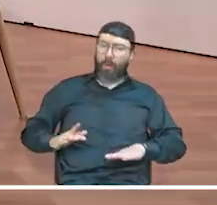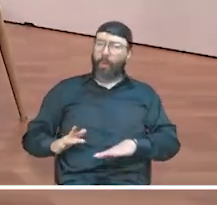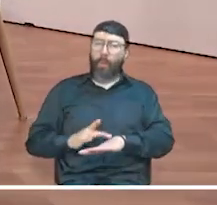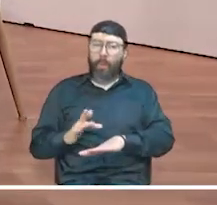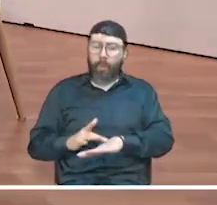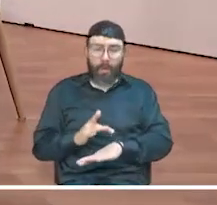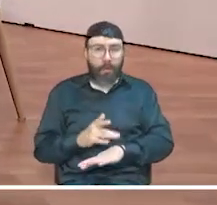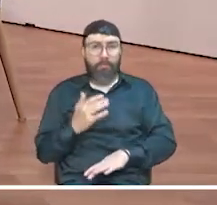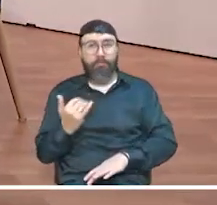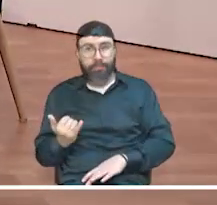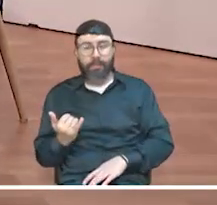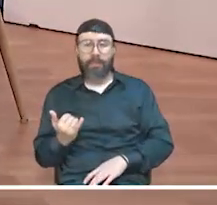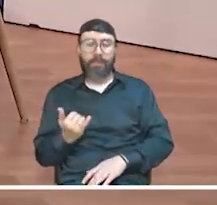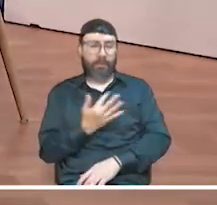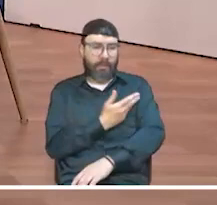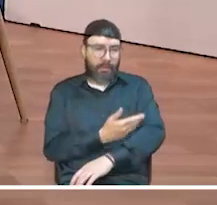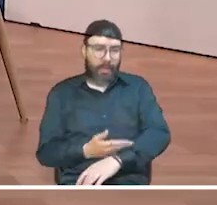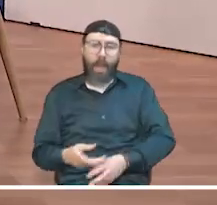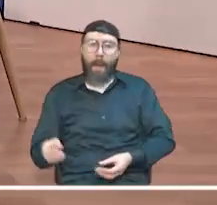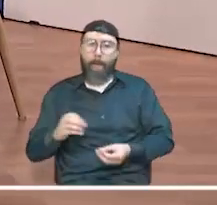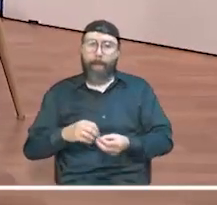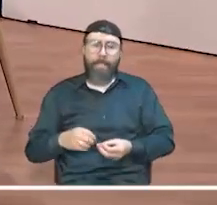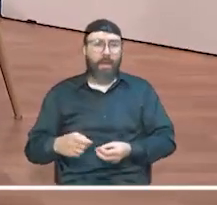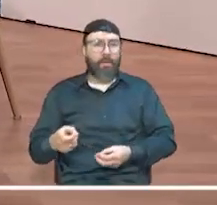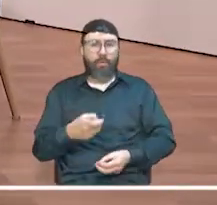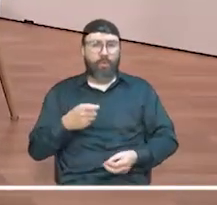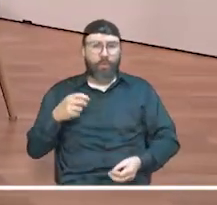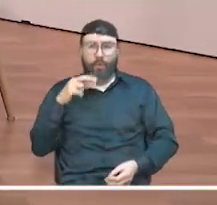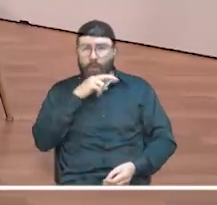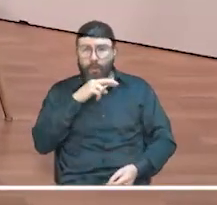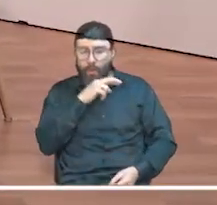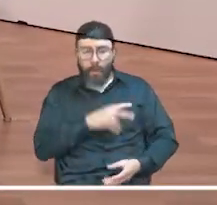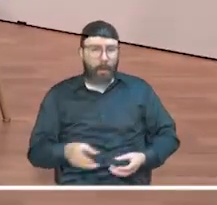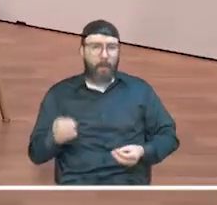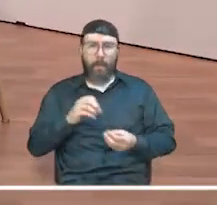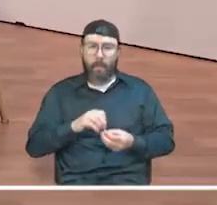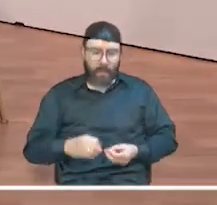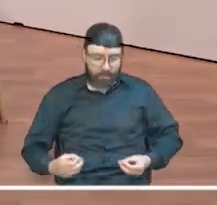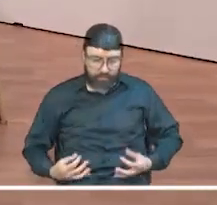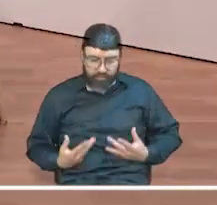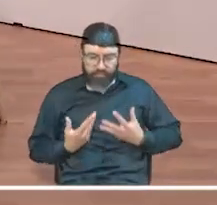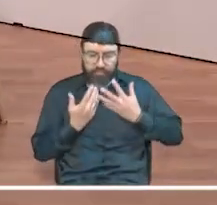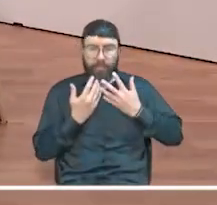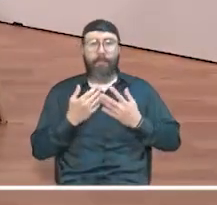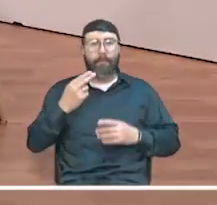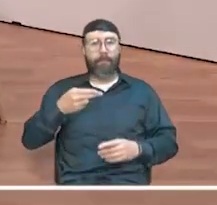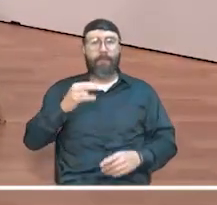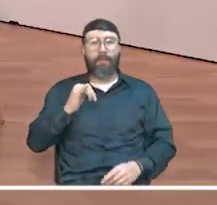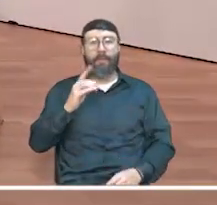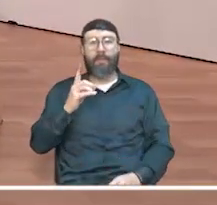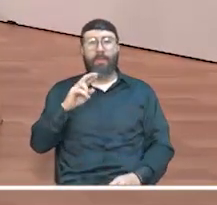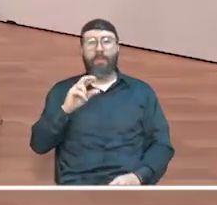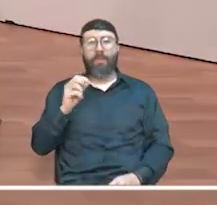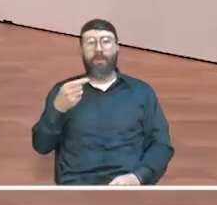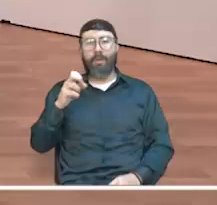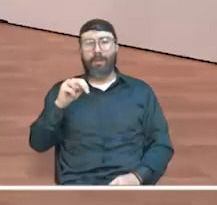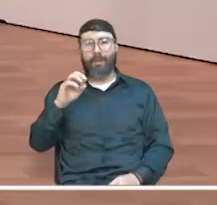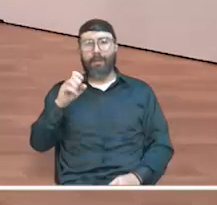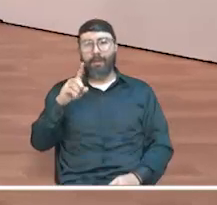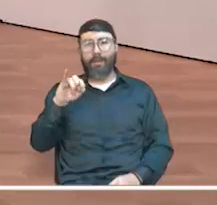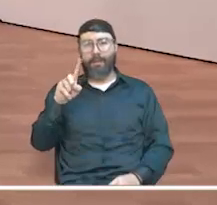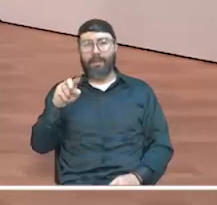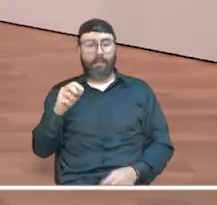nuevos vasos sanguíneos o lo que se llama angiogénesis, precisamente para facilitarle al corazón